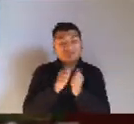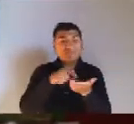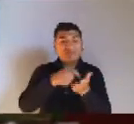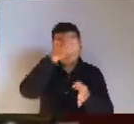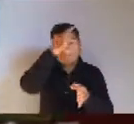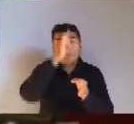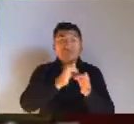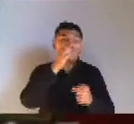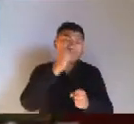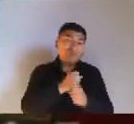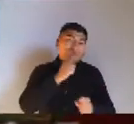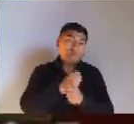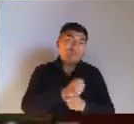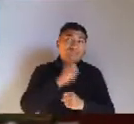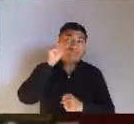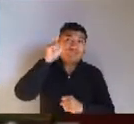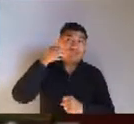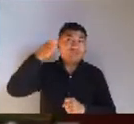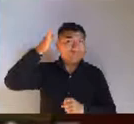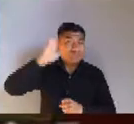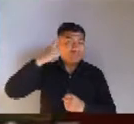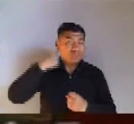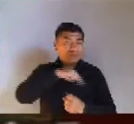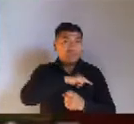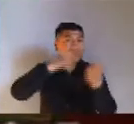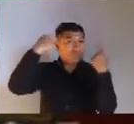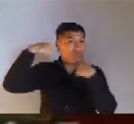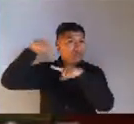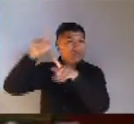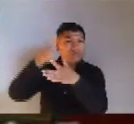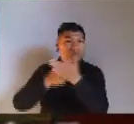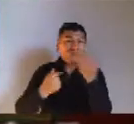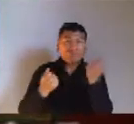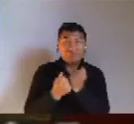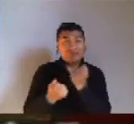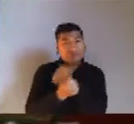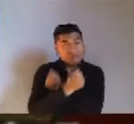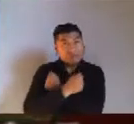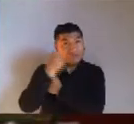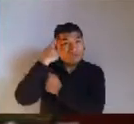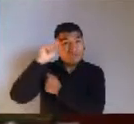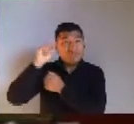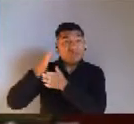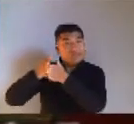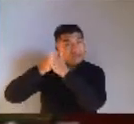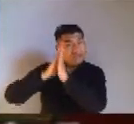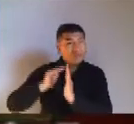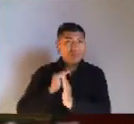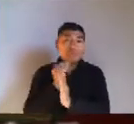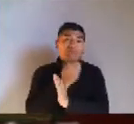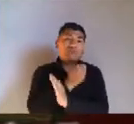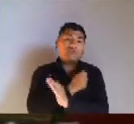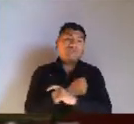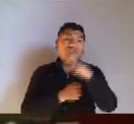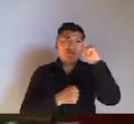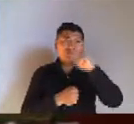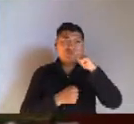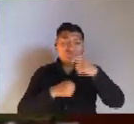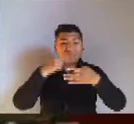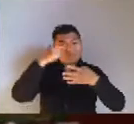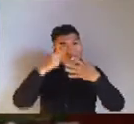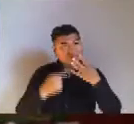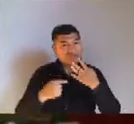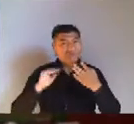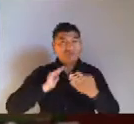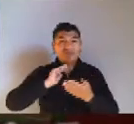trabajamos. A ese Dios acudimos con confianza y amor para pedirle por nuestras necesidades.